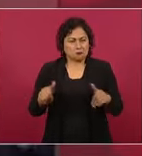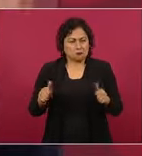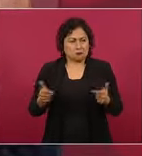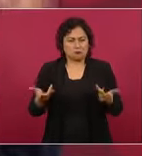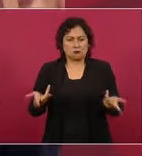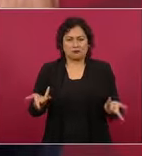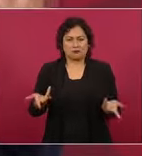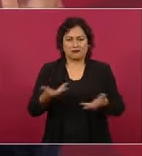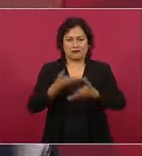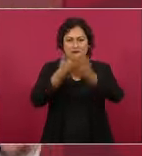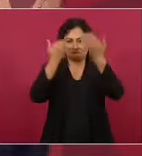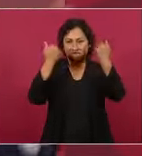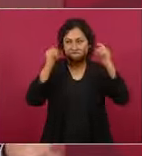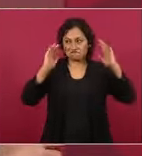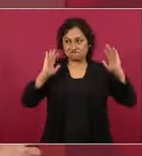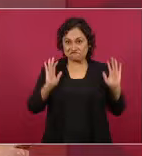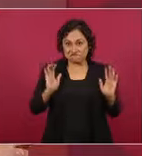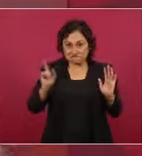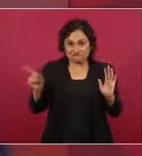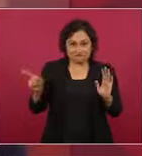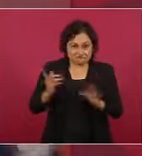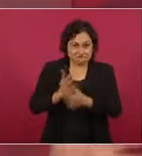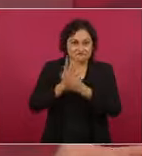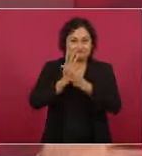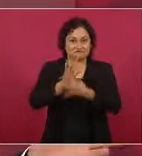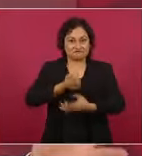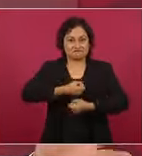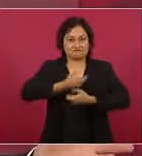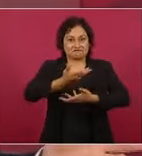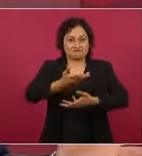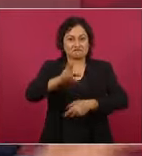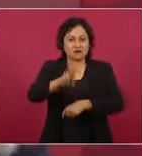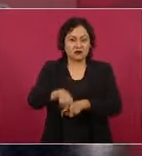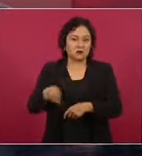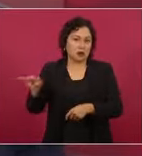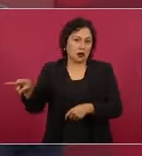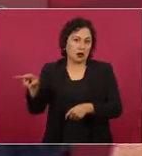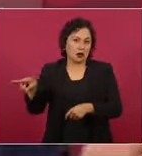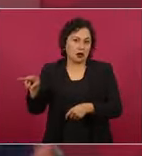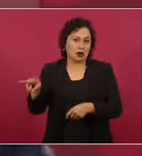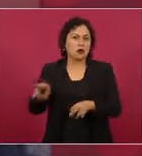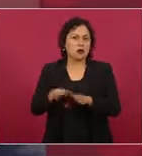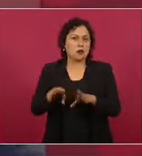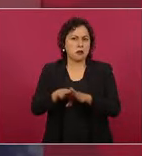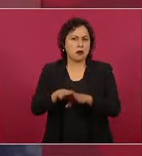No sé, palabras más, palabras menos. Era un peligro para México, un populista.